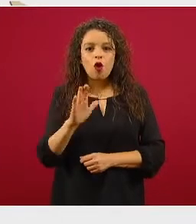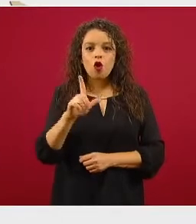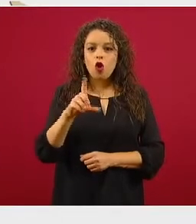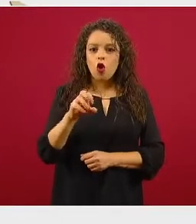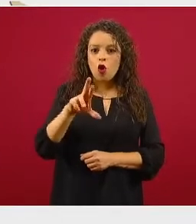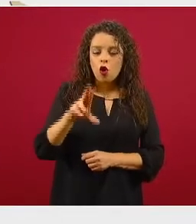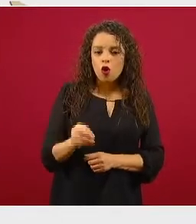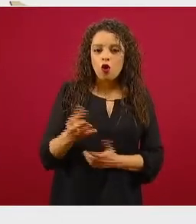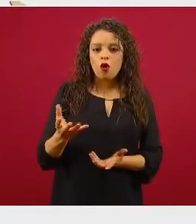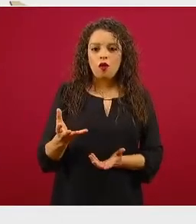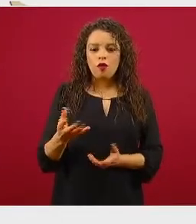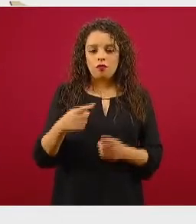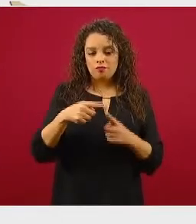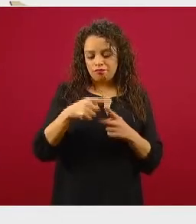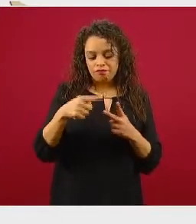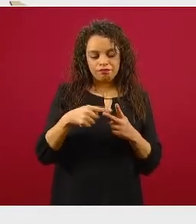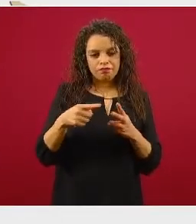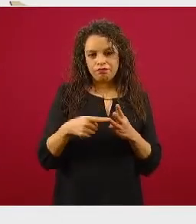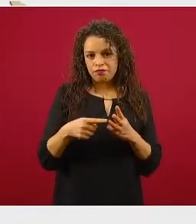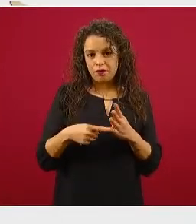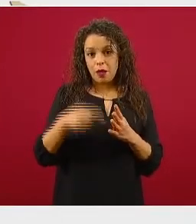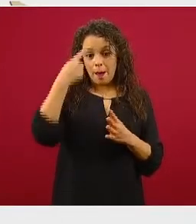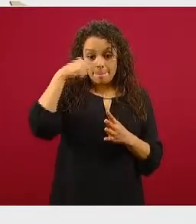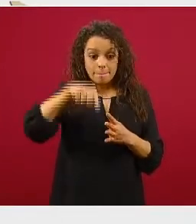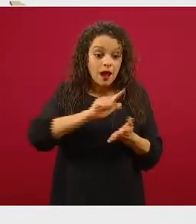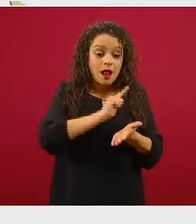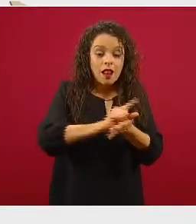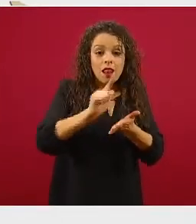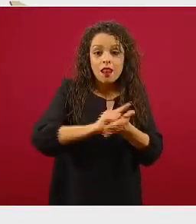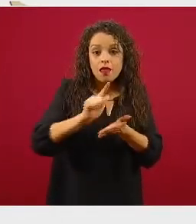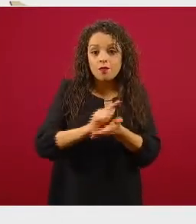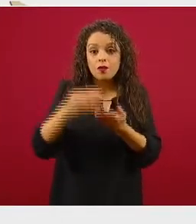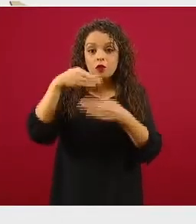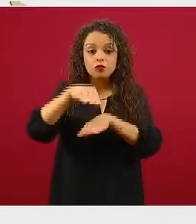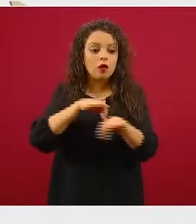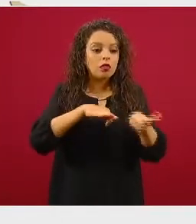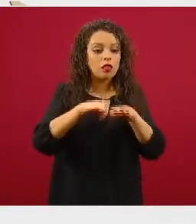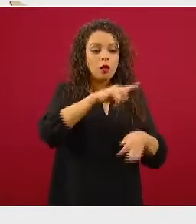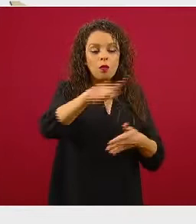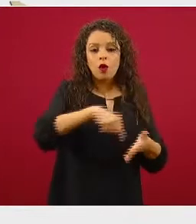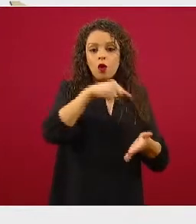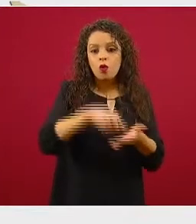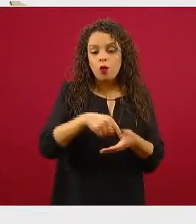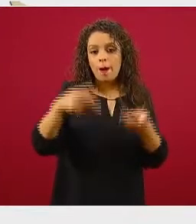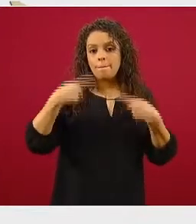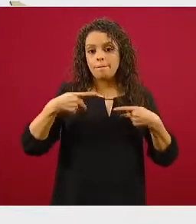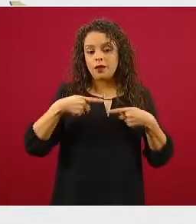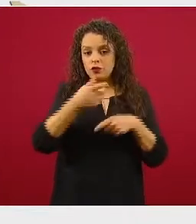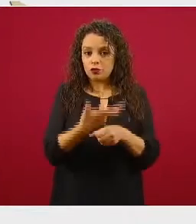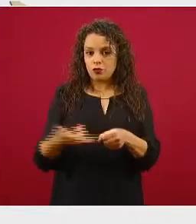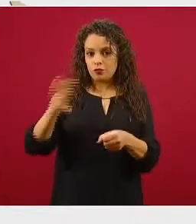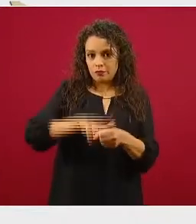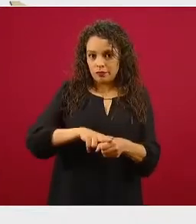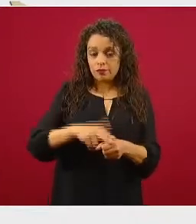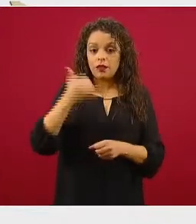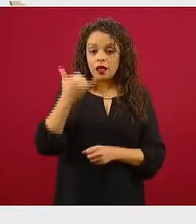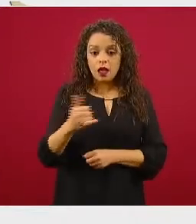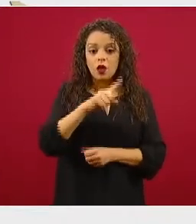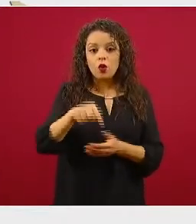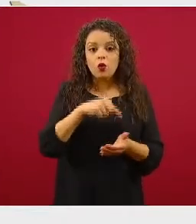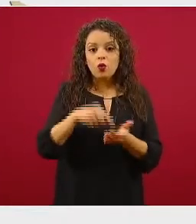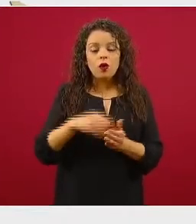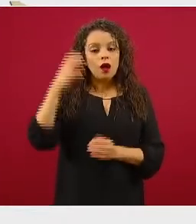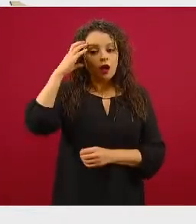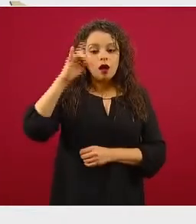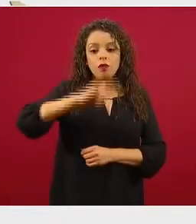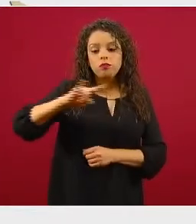que esté relacionado a desinfectar los sitios de trabajo de los profesionales y donde van a estar los pacientes.